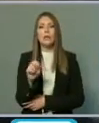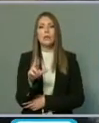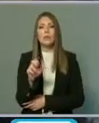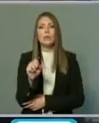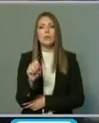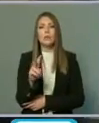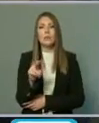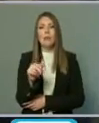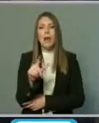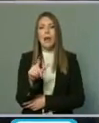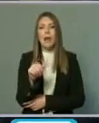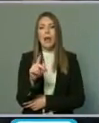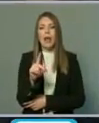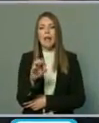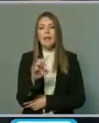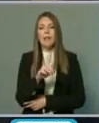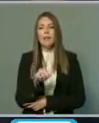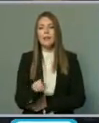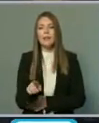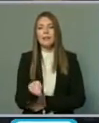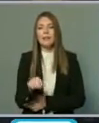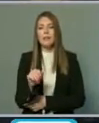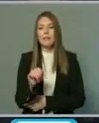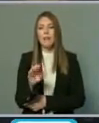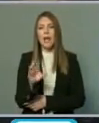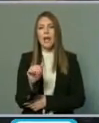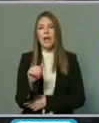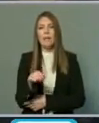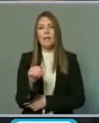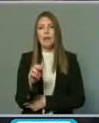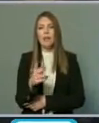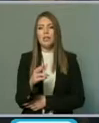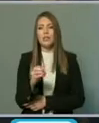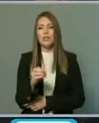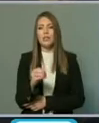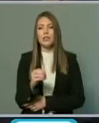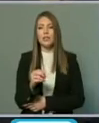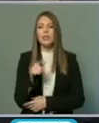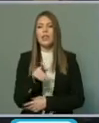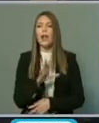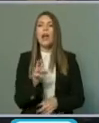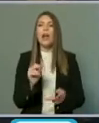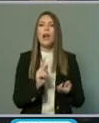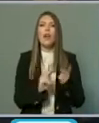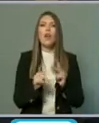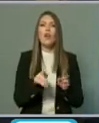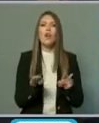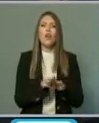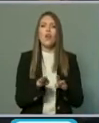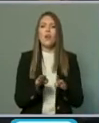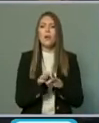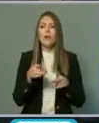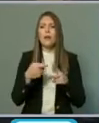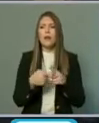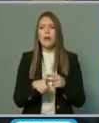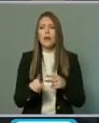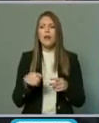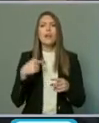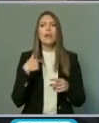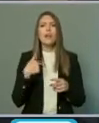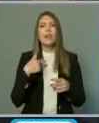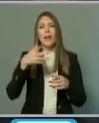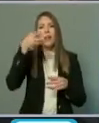Camacho. Ya no nos platicó cómo comenzó, aparte de que tenía hambre. Pues como aprendiz, era el traidor del